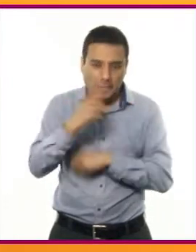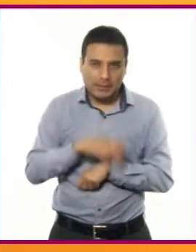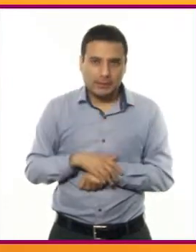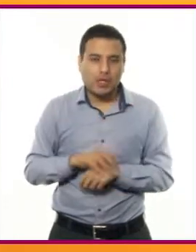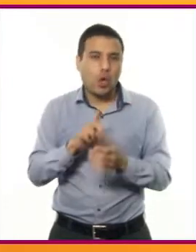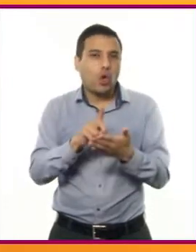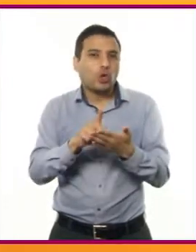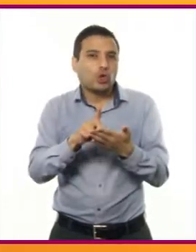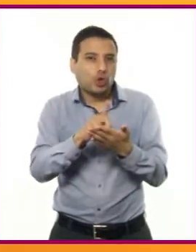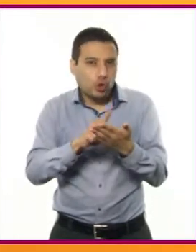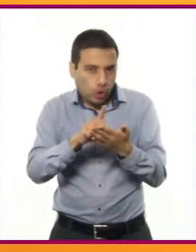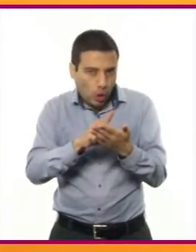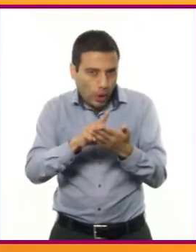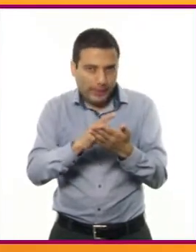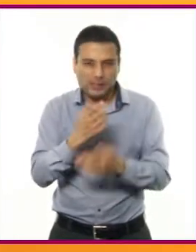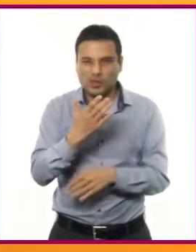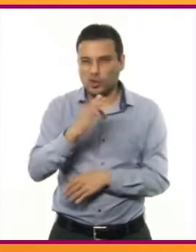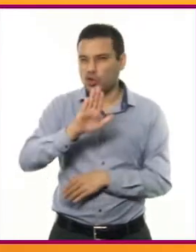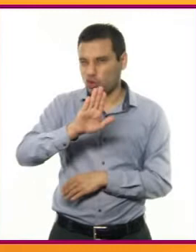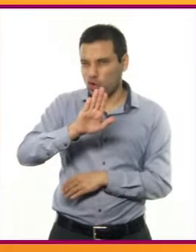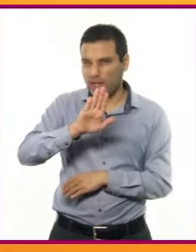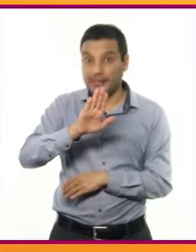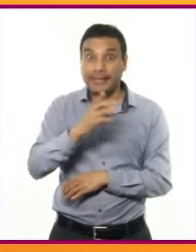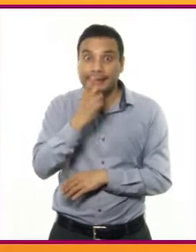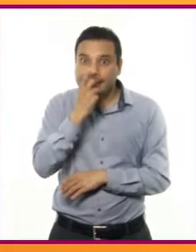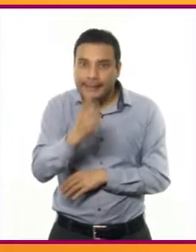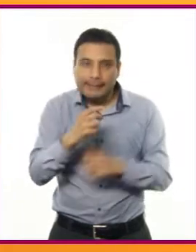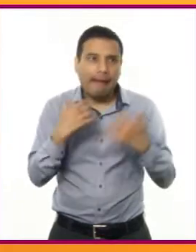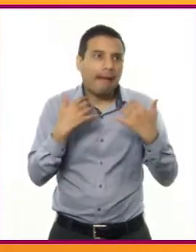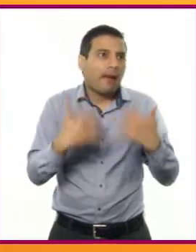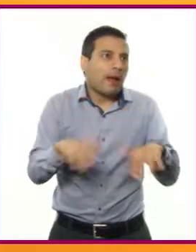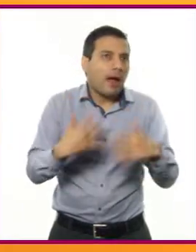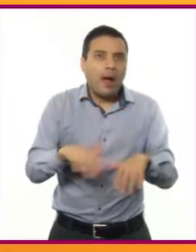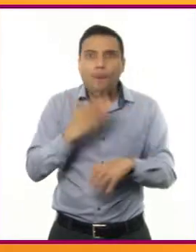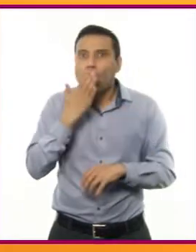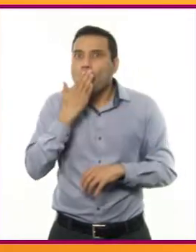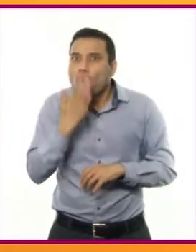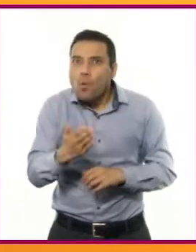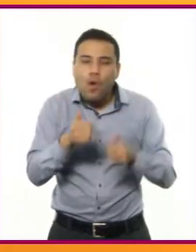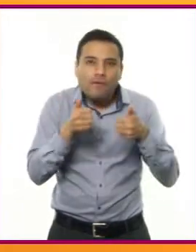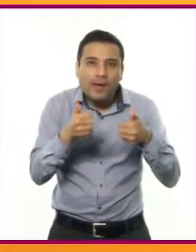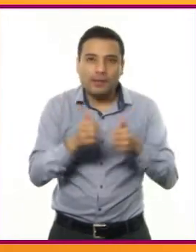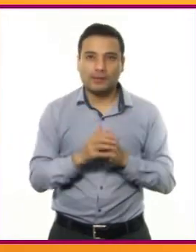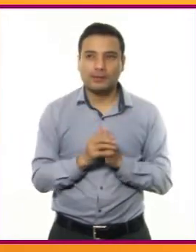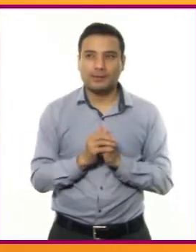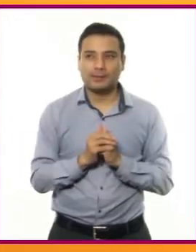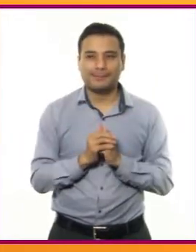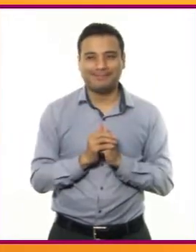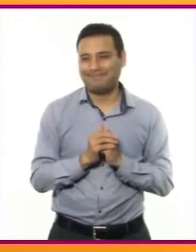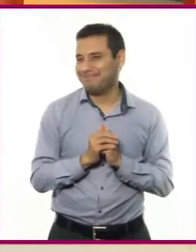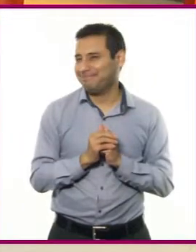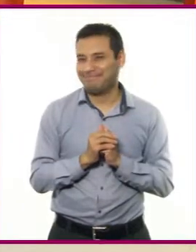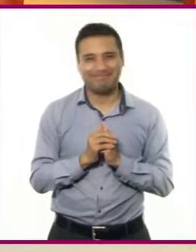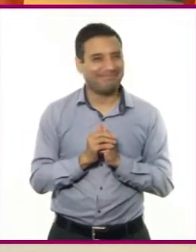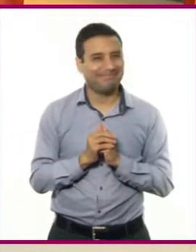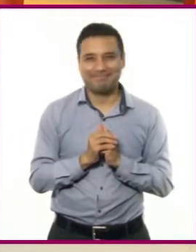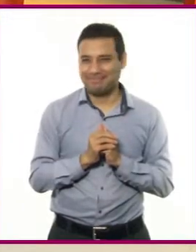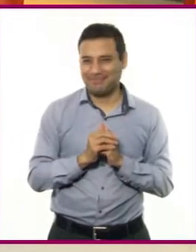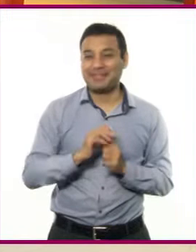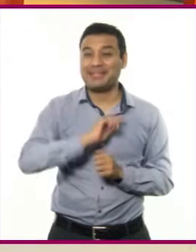o drogas, posiblemente hablarán maravillas de ellas. Sin embargo, las consecuencias de salud